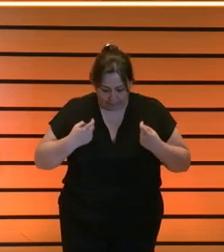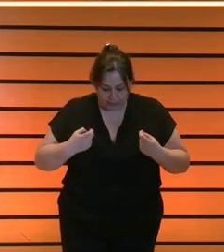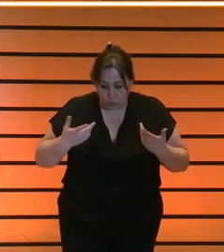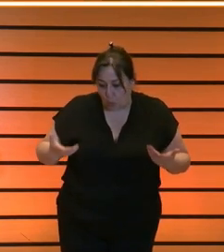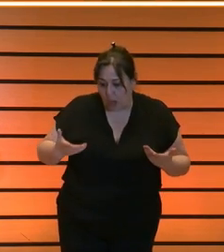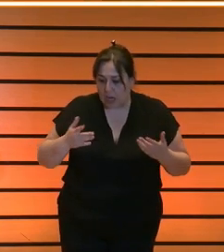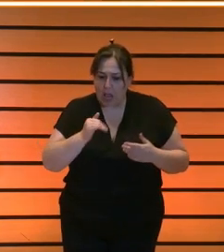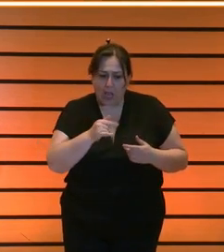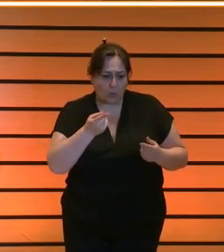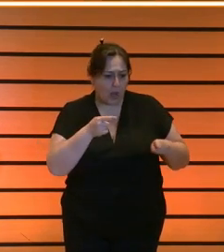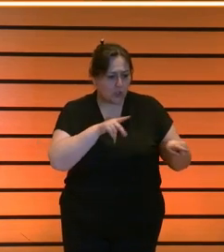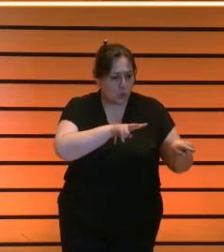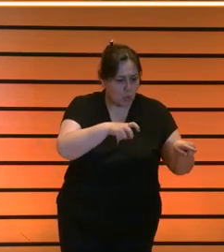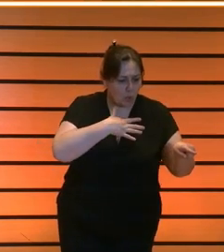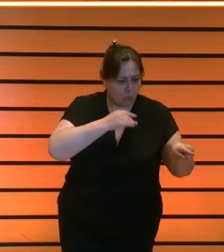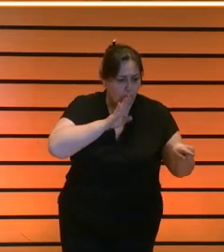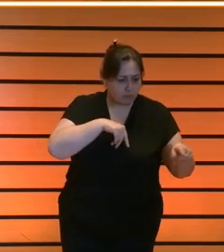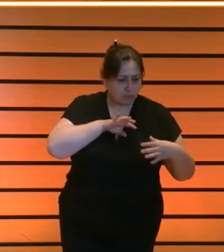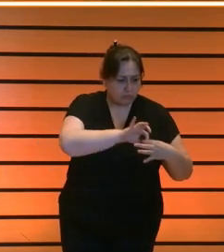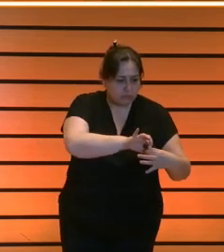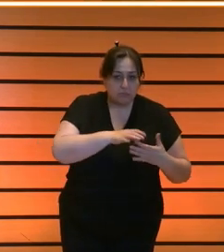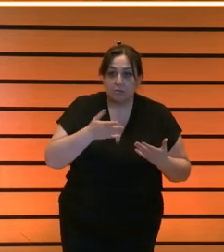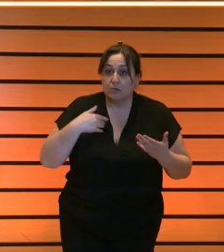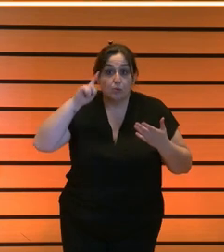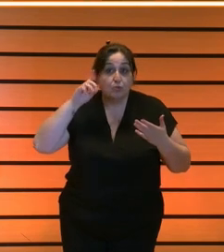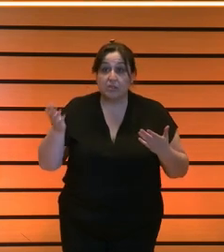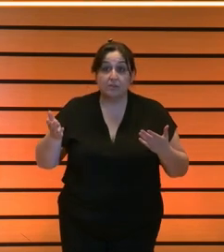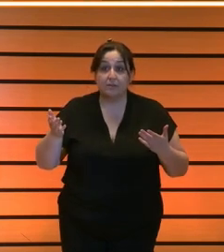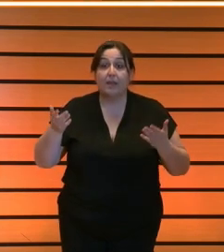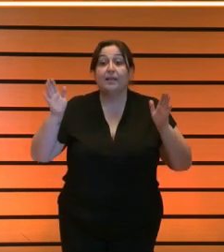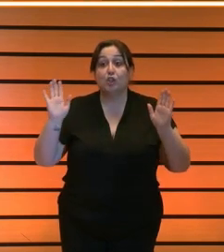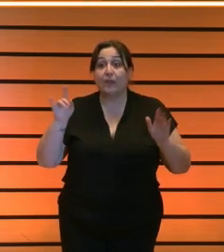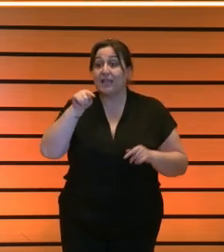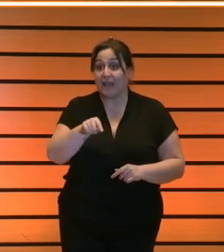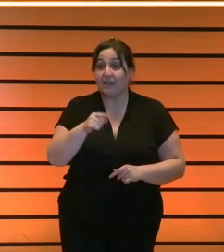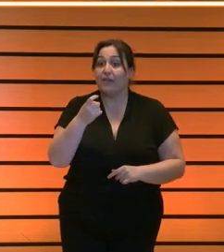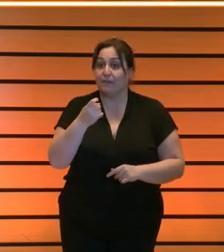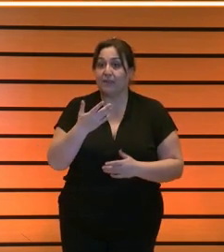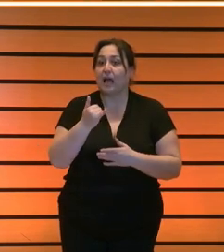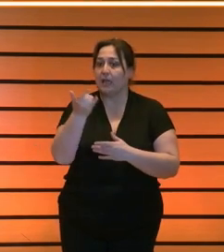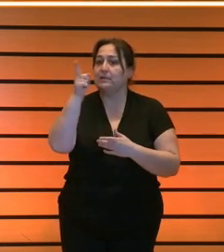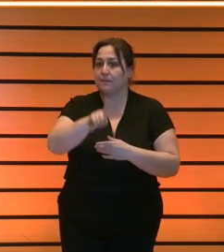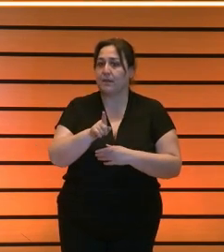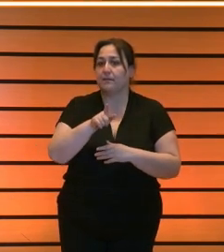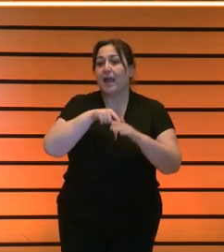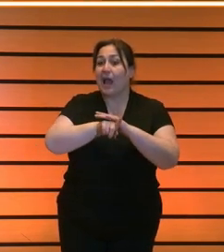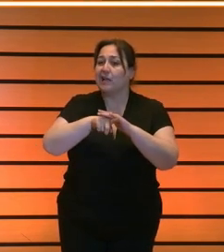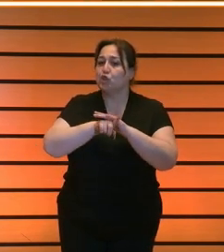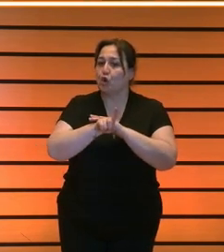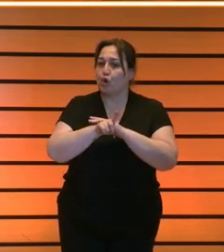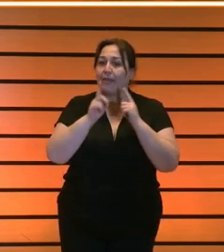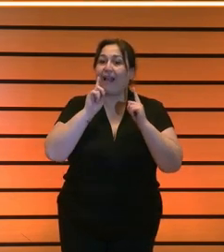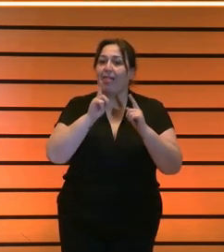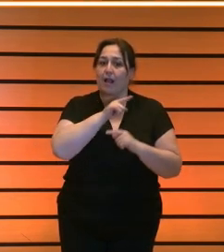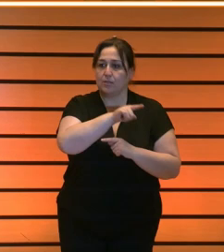existe y que es nuevo que podrían utilizar por lo tanto ahí tiene que haber un trabajo de del gestor de caso en el